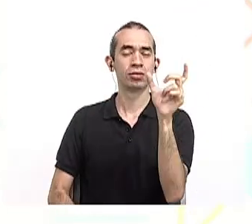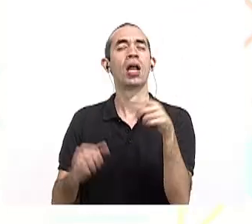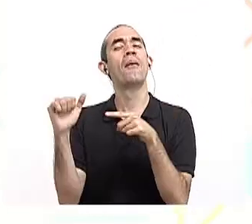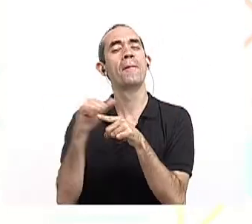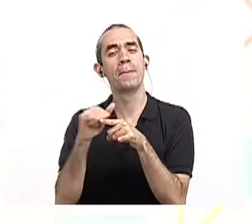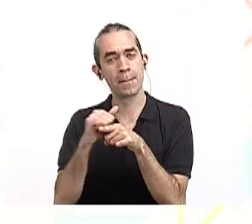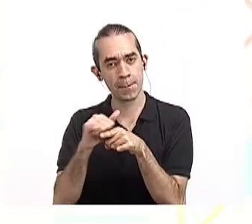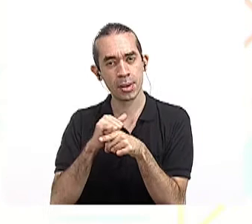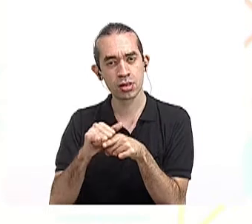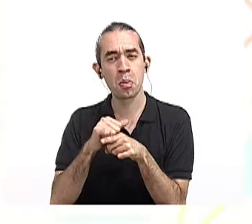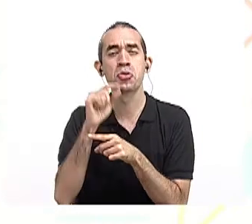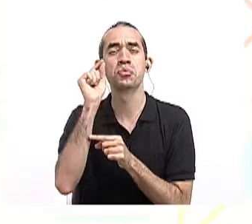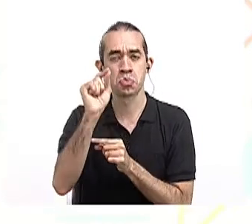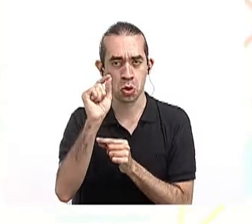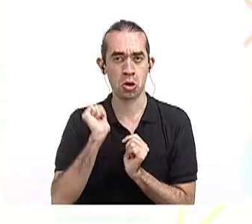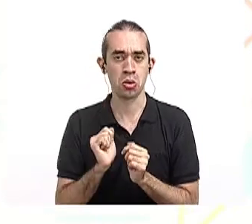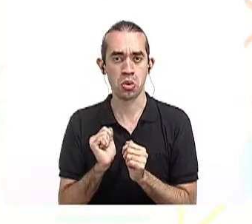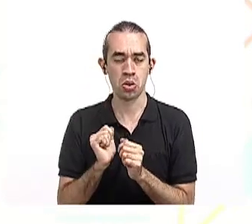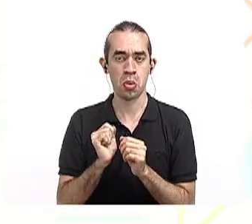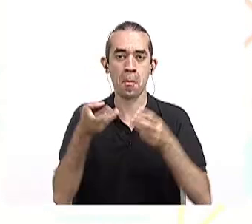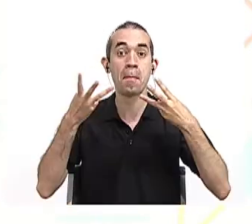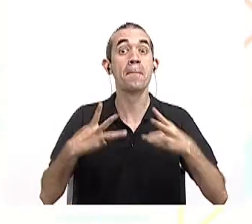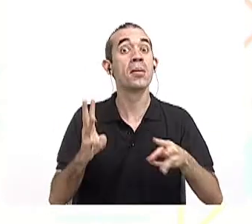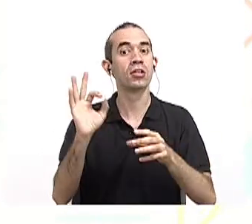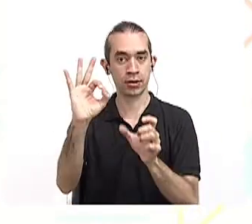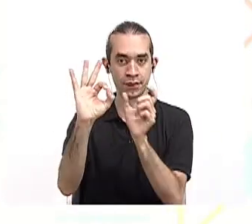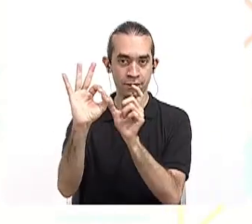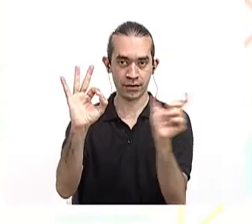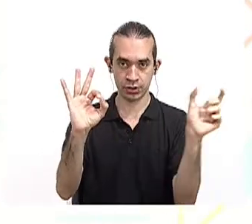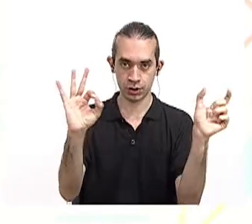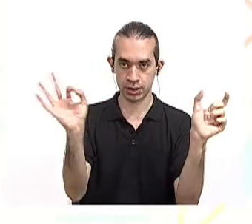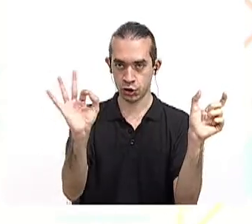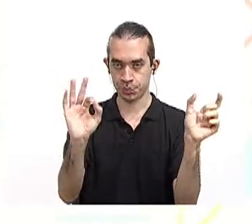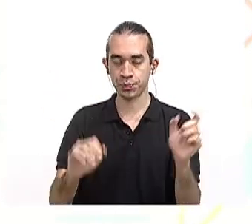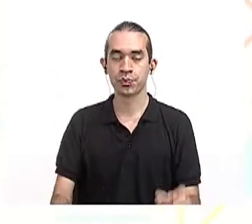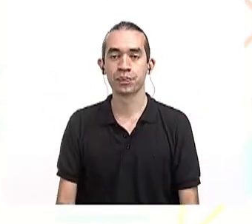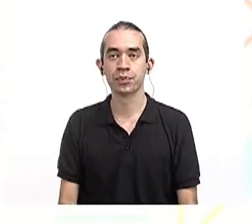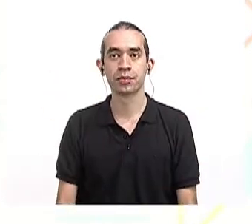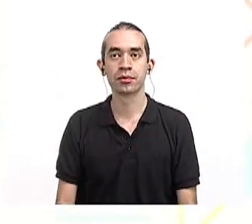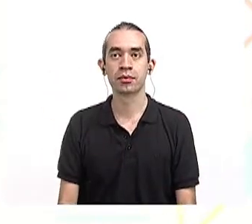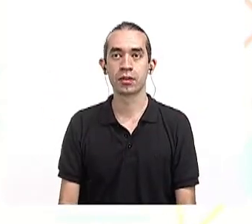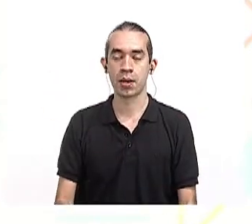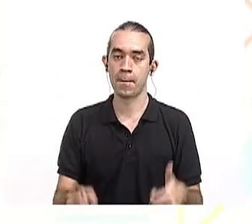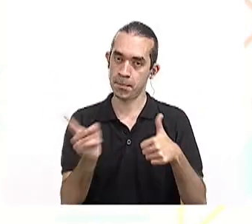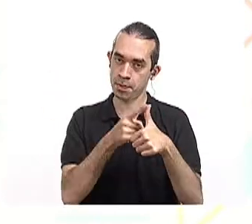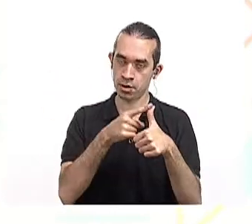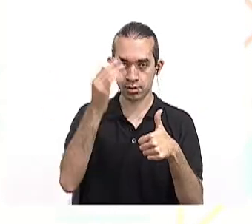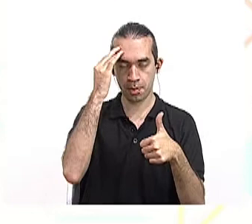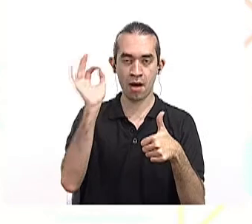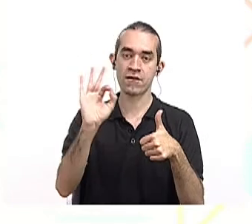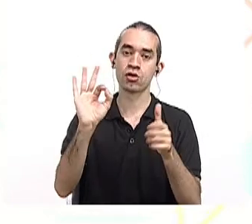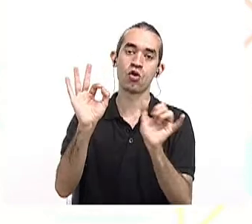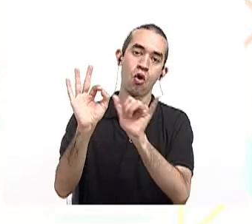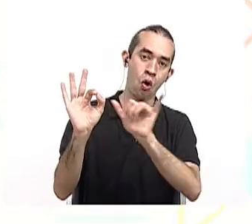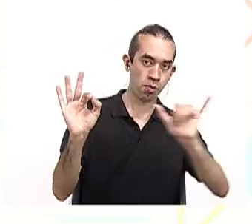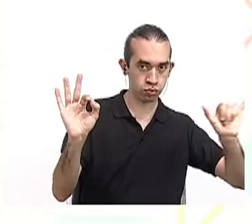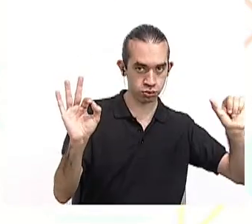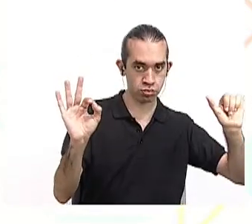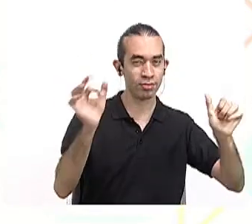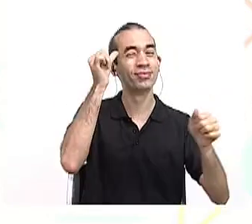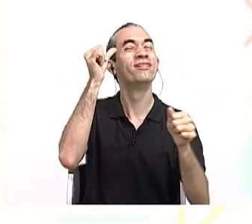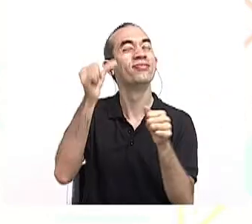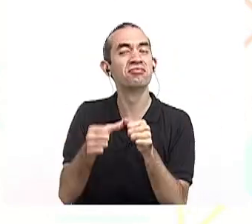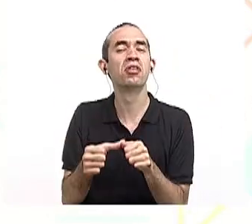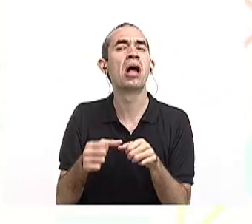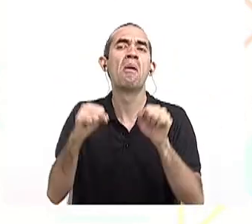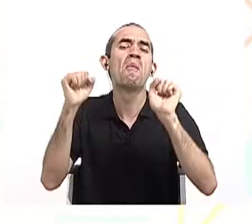Repasemos detenidamente los métodos de factorización. Primero, factor común. Recuerdan que